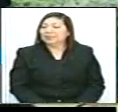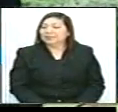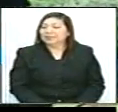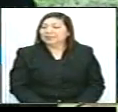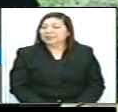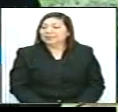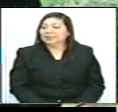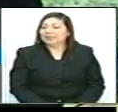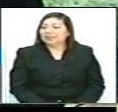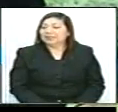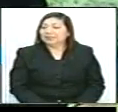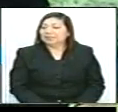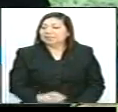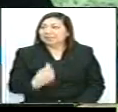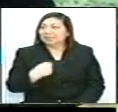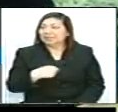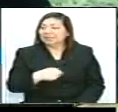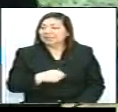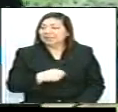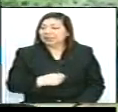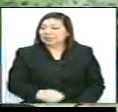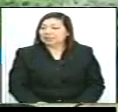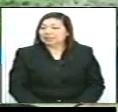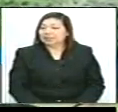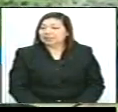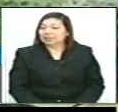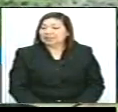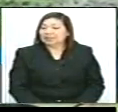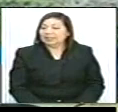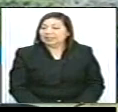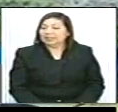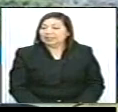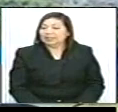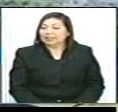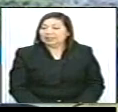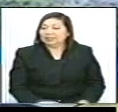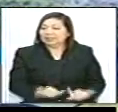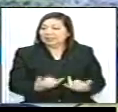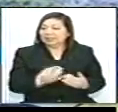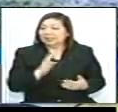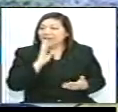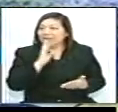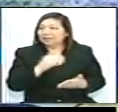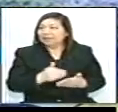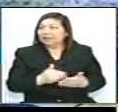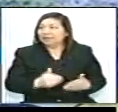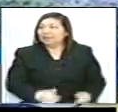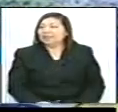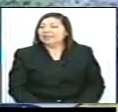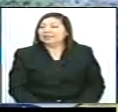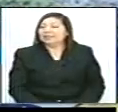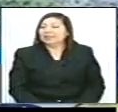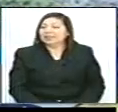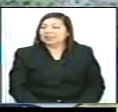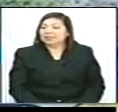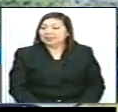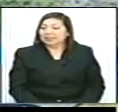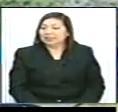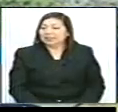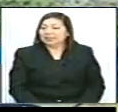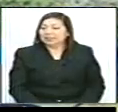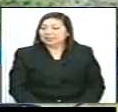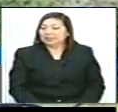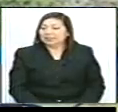es para nosotros importante esta apertura de diálogo con nuestro Congreso de la República.